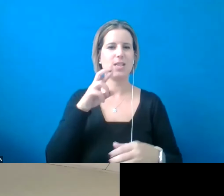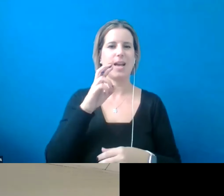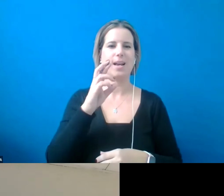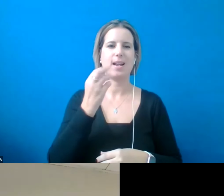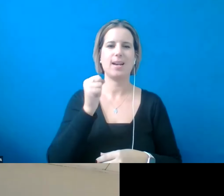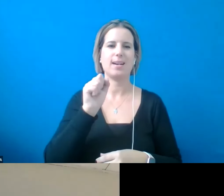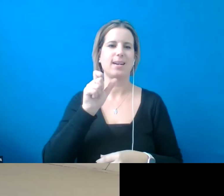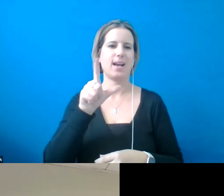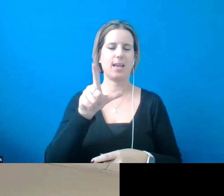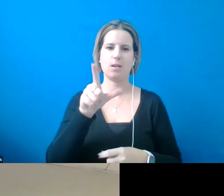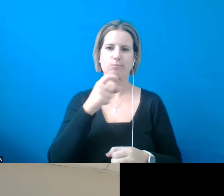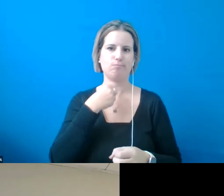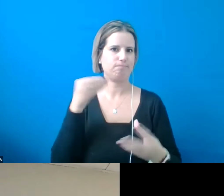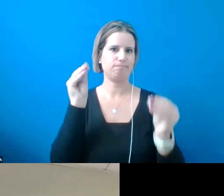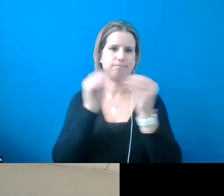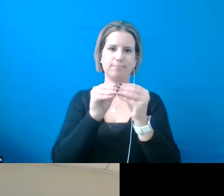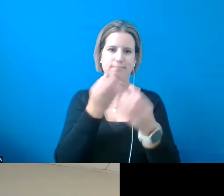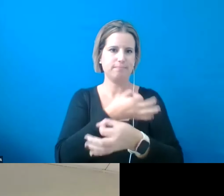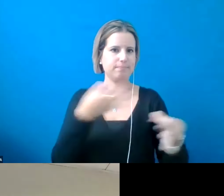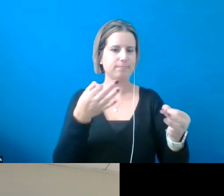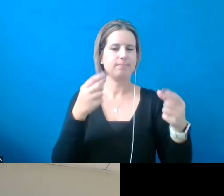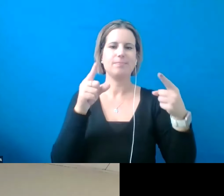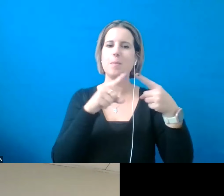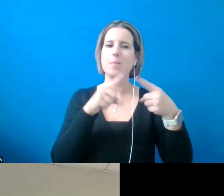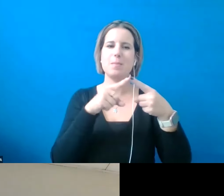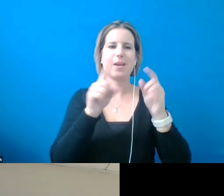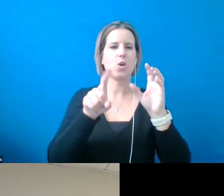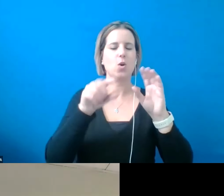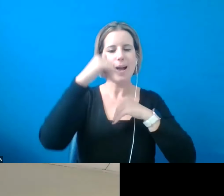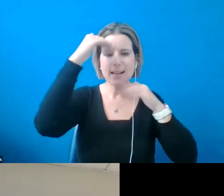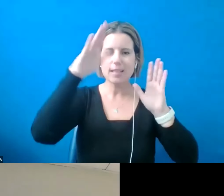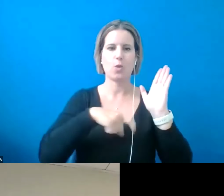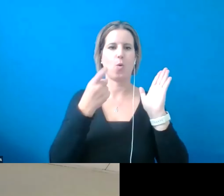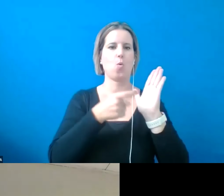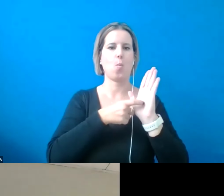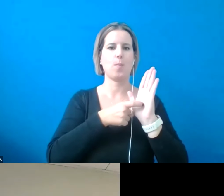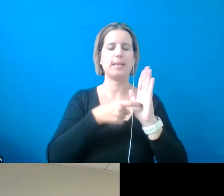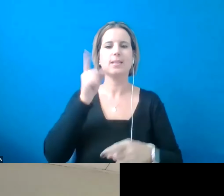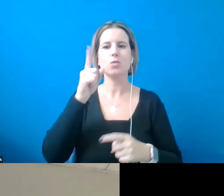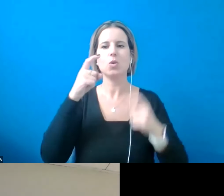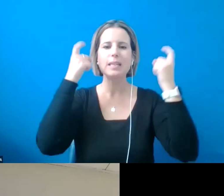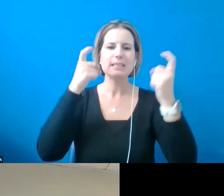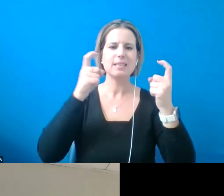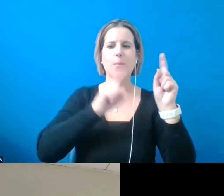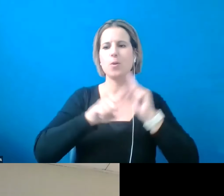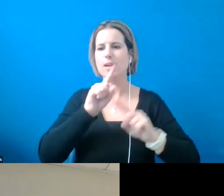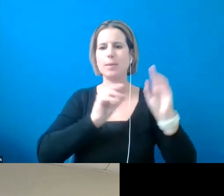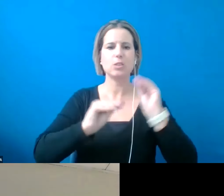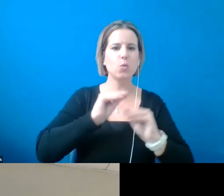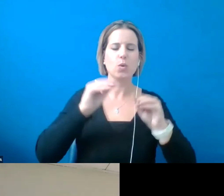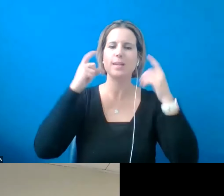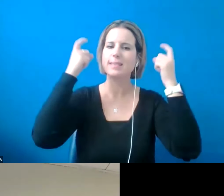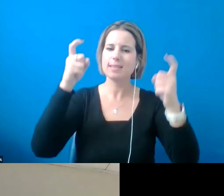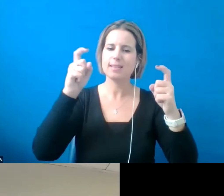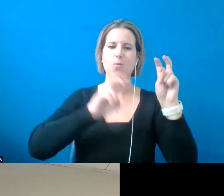suscribirlas en primer lugar es una atención integral en el que no solamente tratamos de resolver los problemas sino que tratamos de